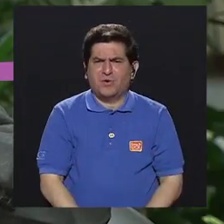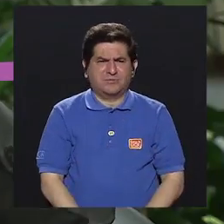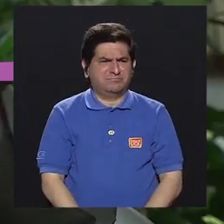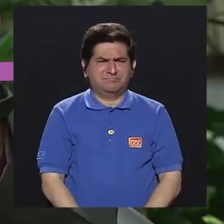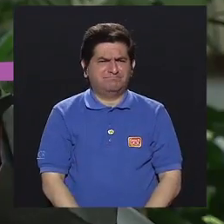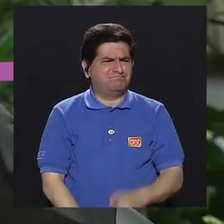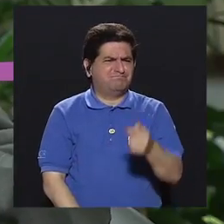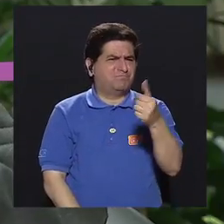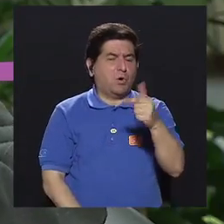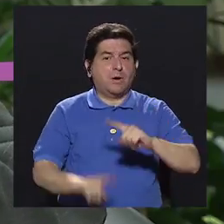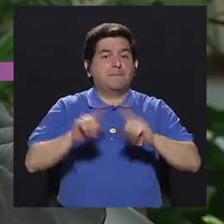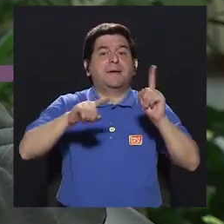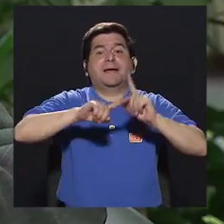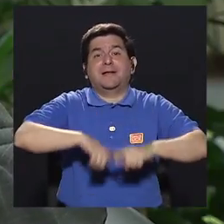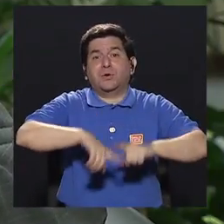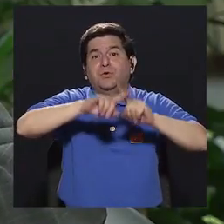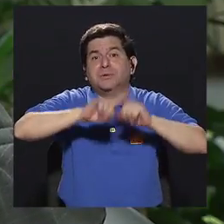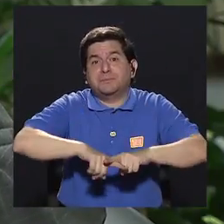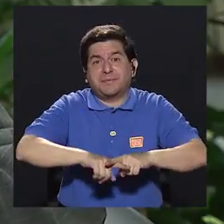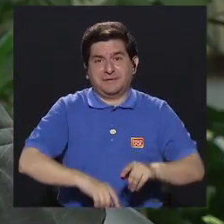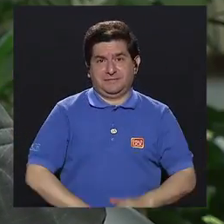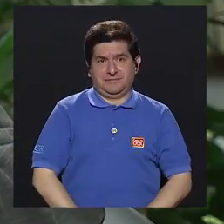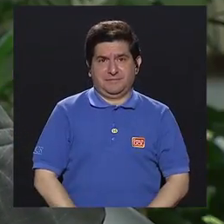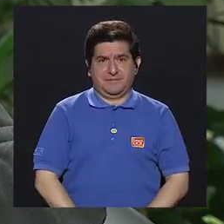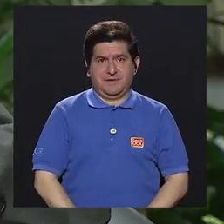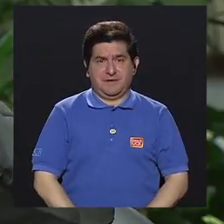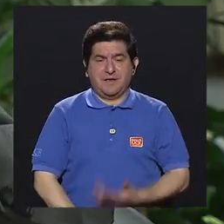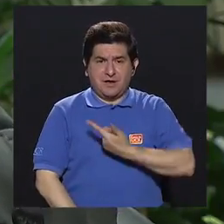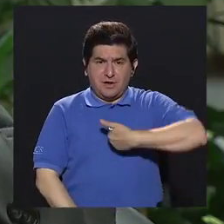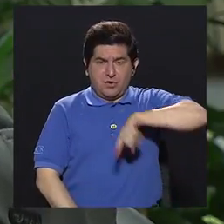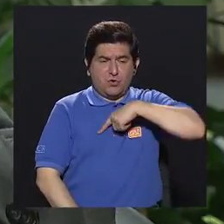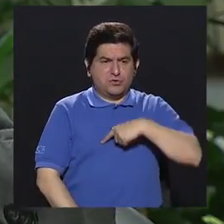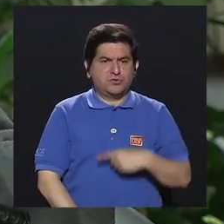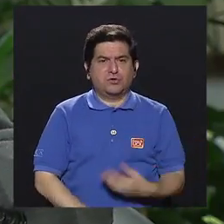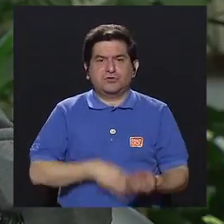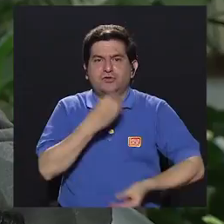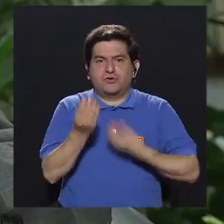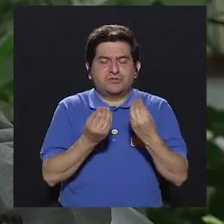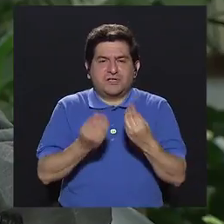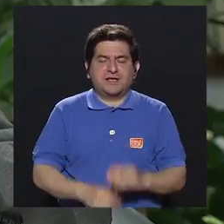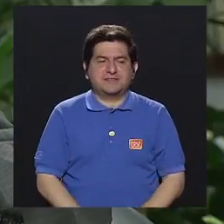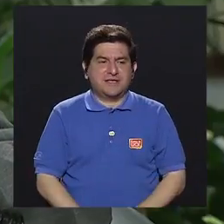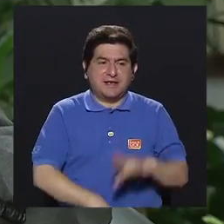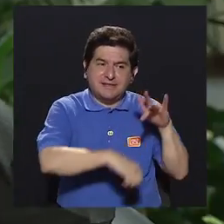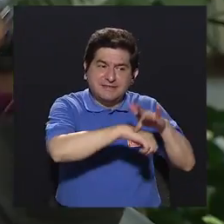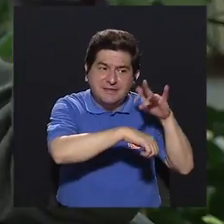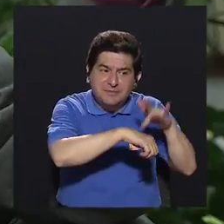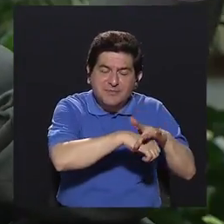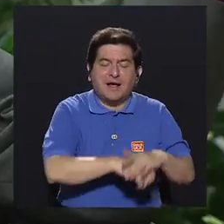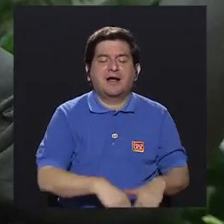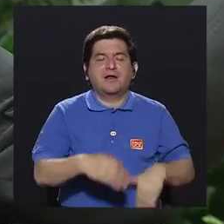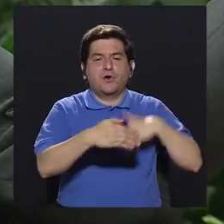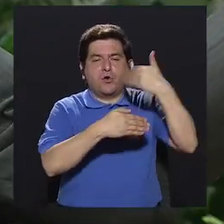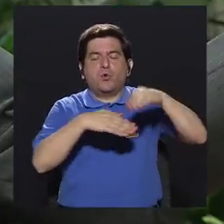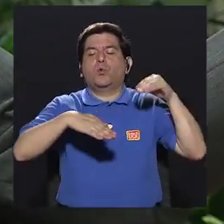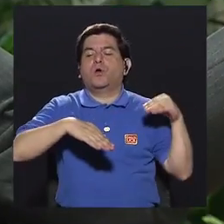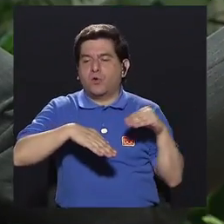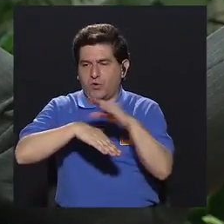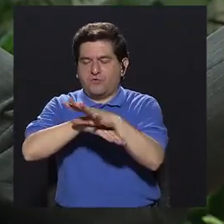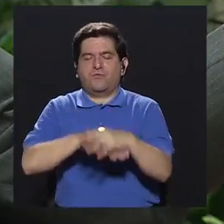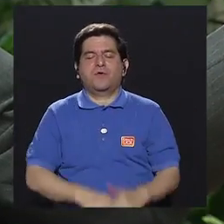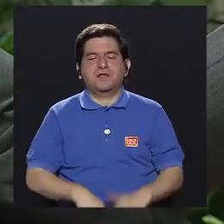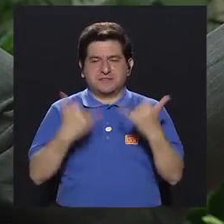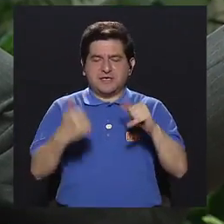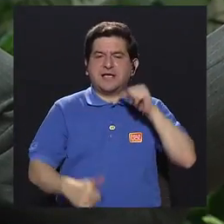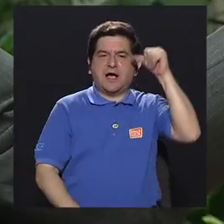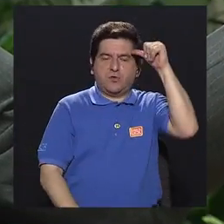no se da, pero depende de lo que la gente, de lo que nosotros hagamos a nuestras edades cortas, es que va a llegar a tener repercusiones